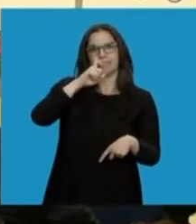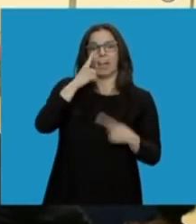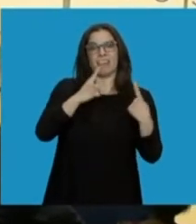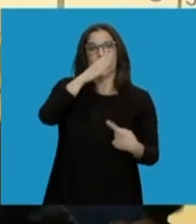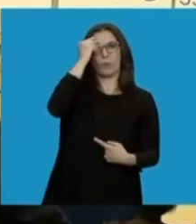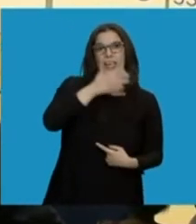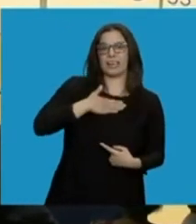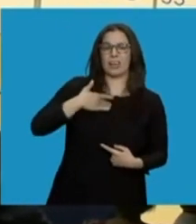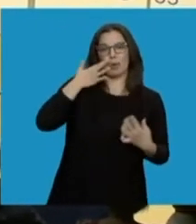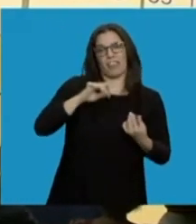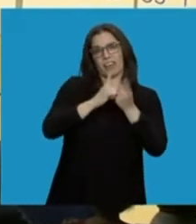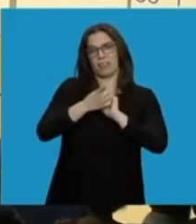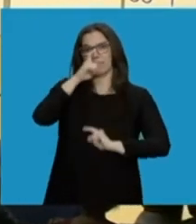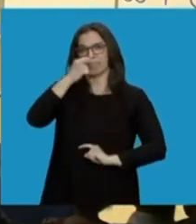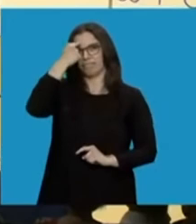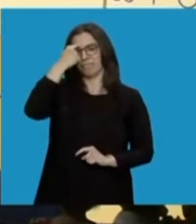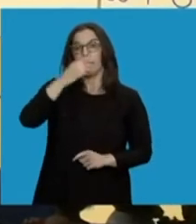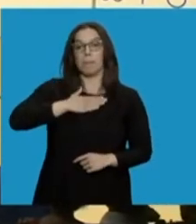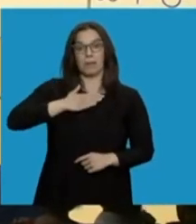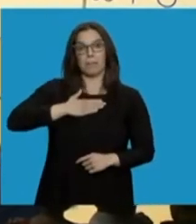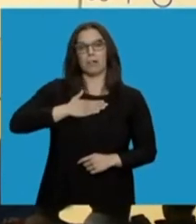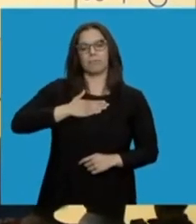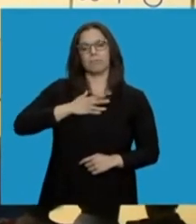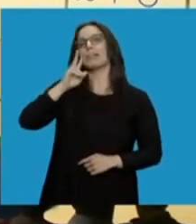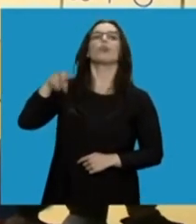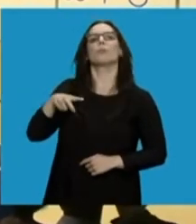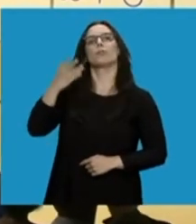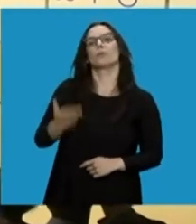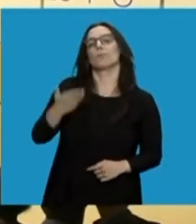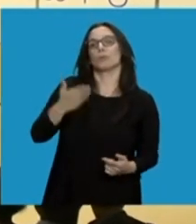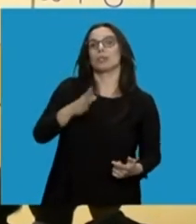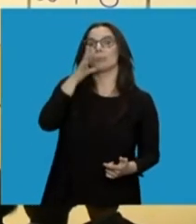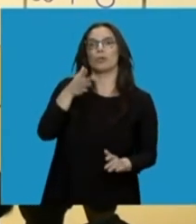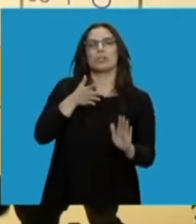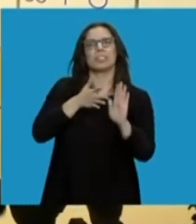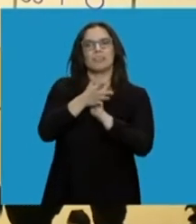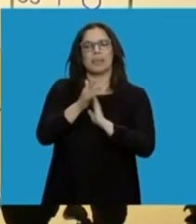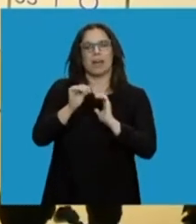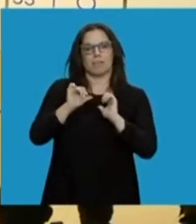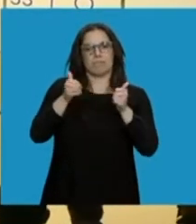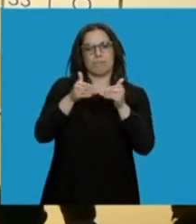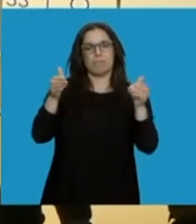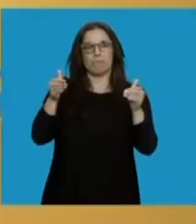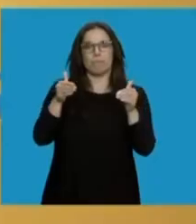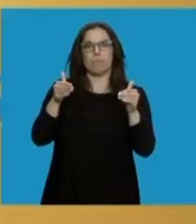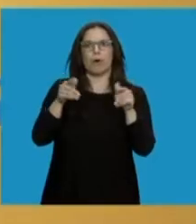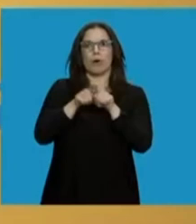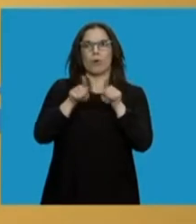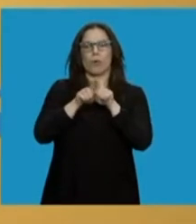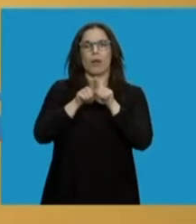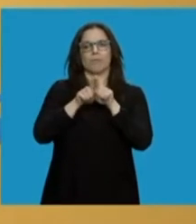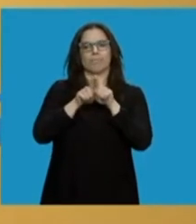olvidar, para mí es importante este reconocimiento porque con él inicio una etapa de reconciliación con la